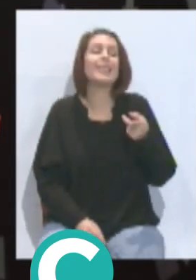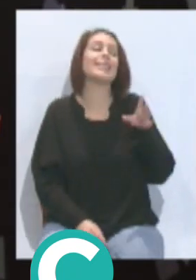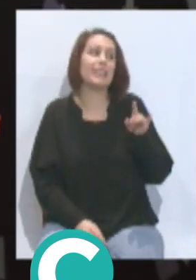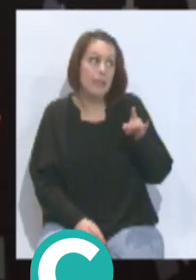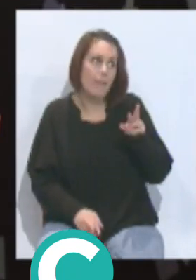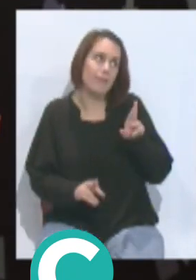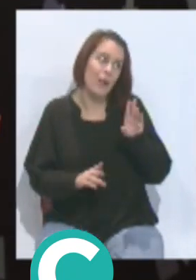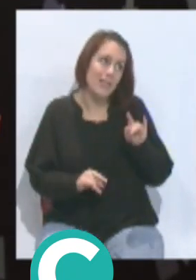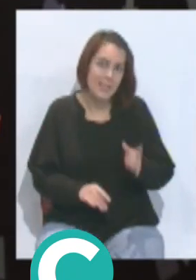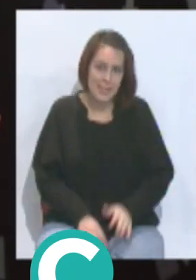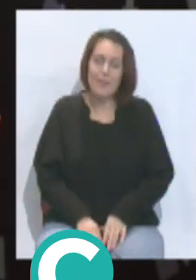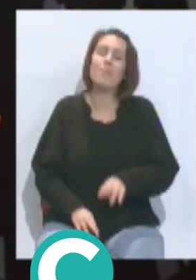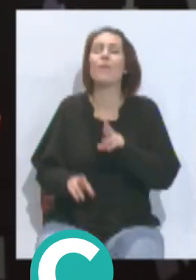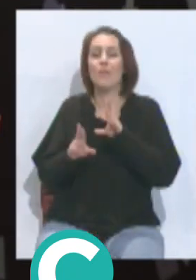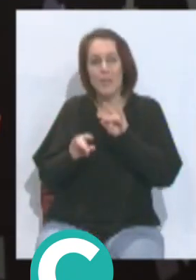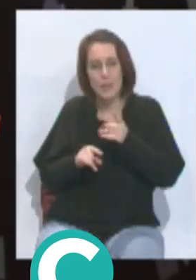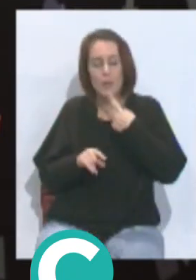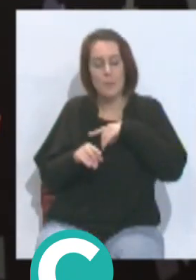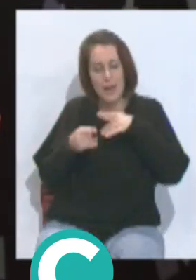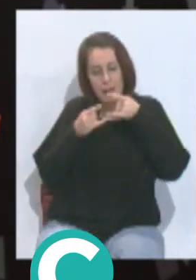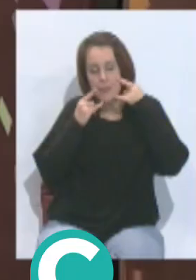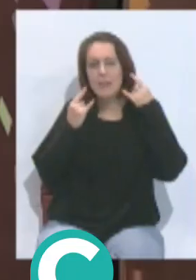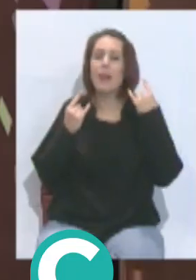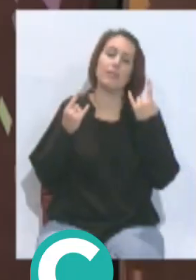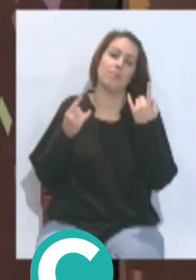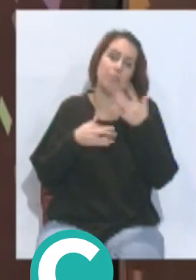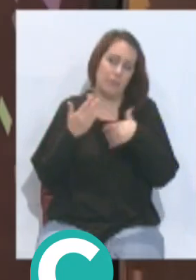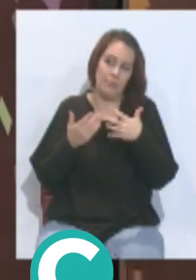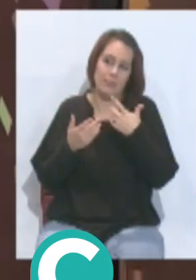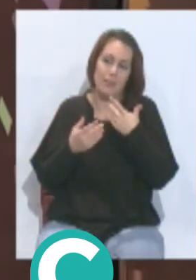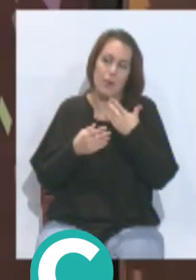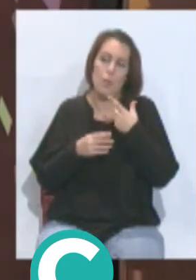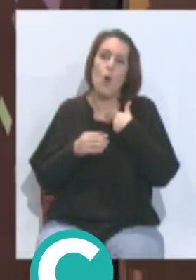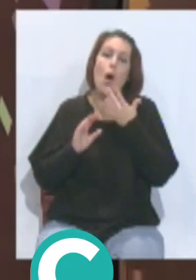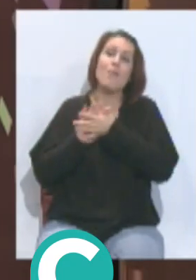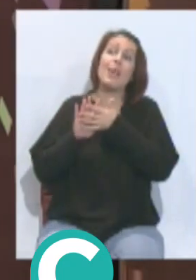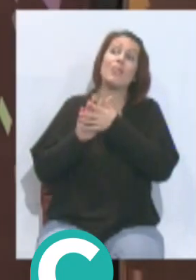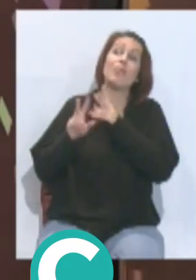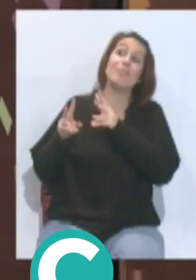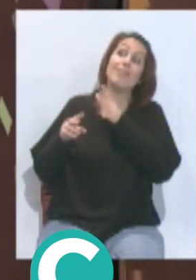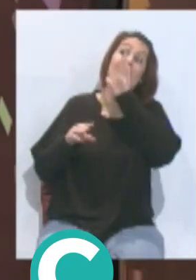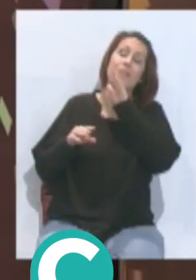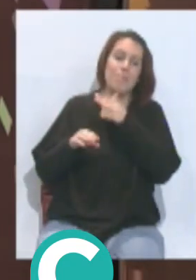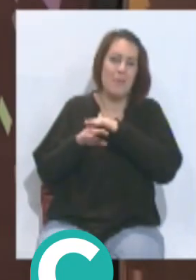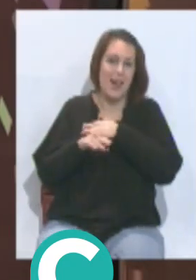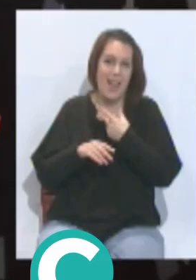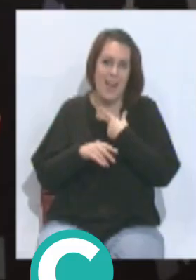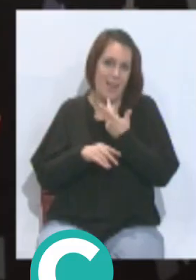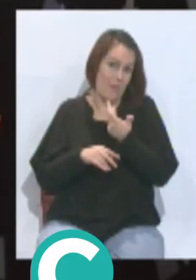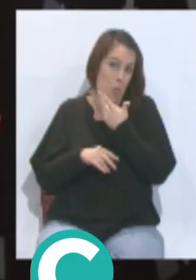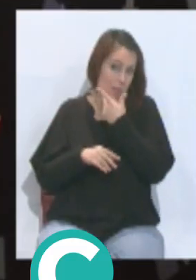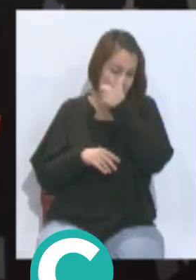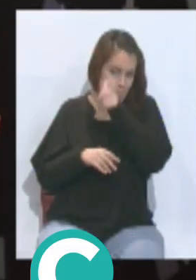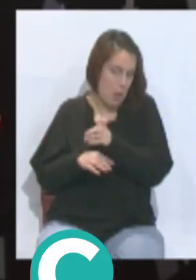calles, espero por los rincones, sí. Esperemos que sí, con nuestra mascarilla y eso, nos tendremos que hacer así, hablarnos para reconocernos, pero bueno, todo fuera eso, no pasa nada. Sí. Hay